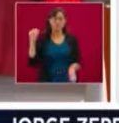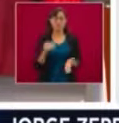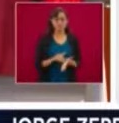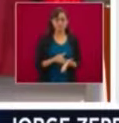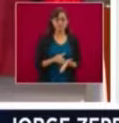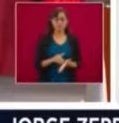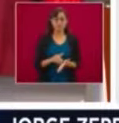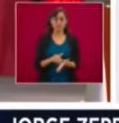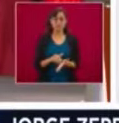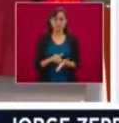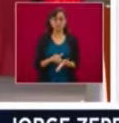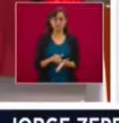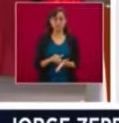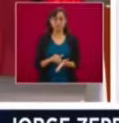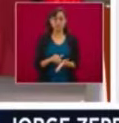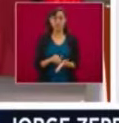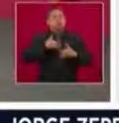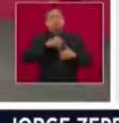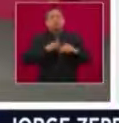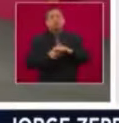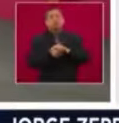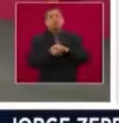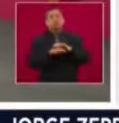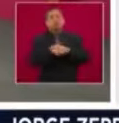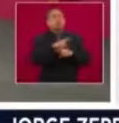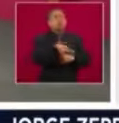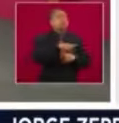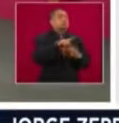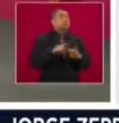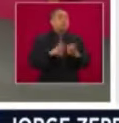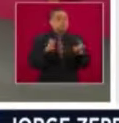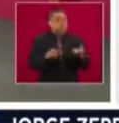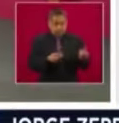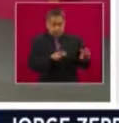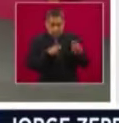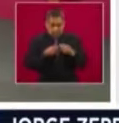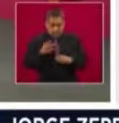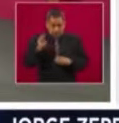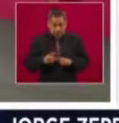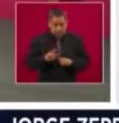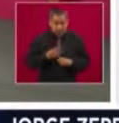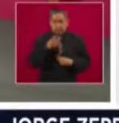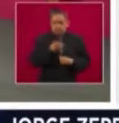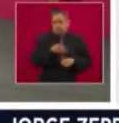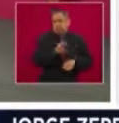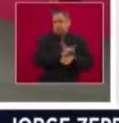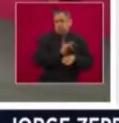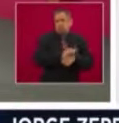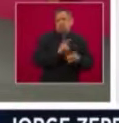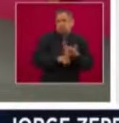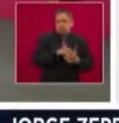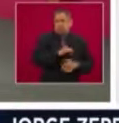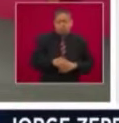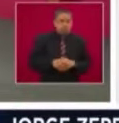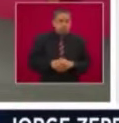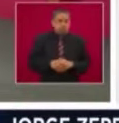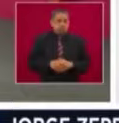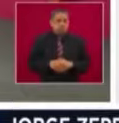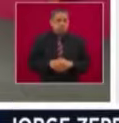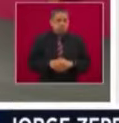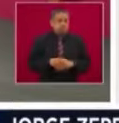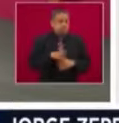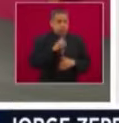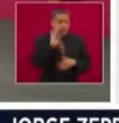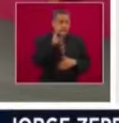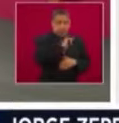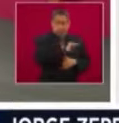aspectos la relación entre prensa y poder ha mejorado en este gobierno y en otros aspectos ha empeorado.